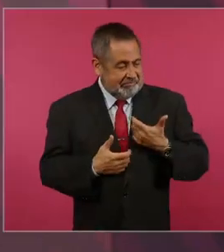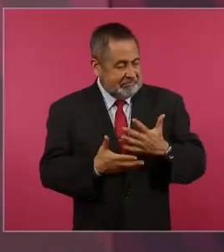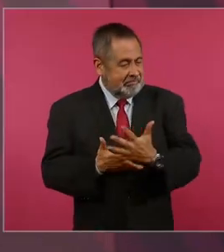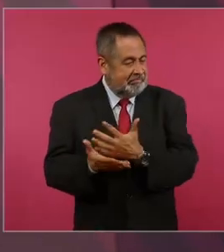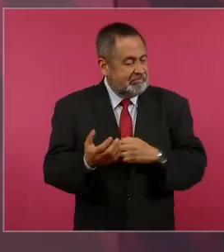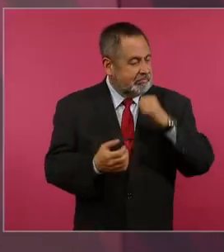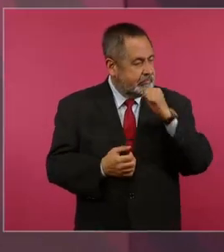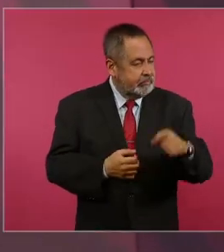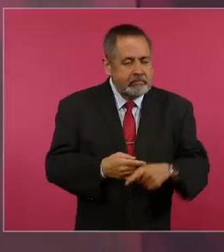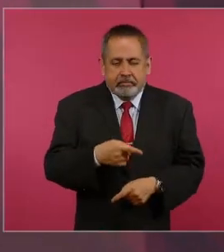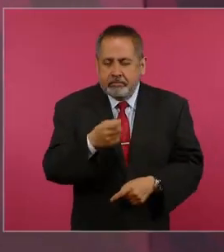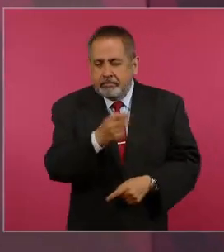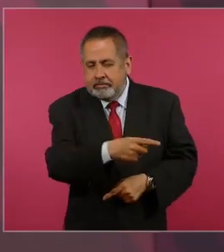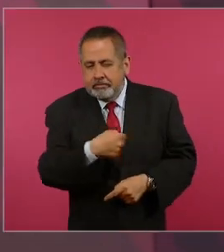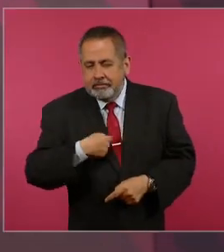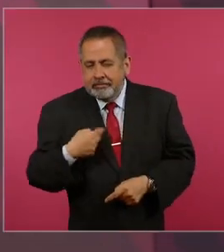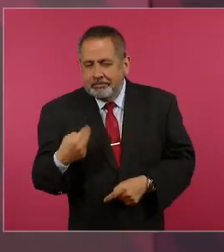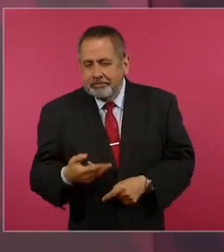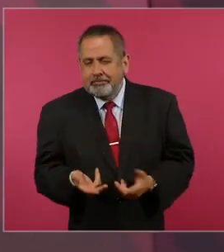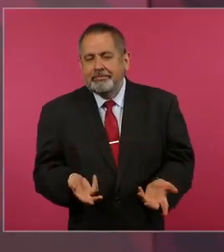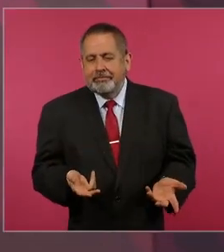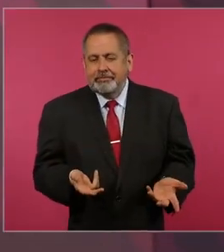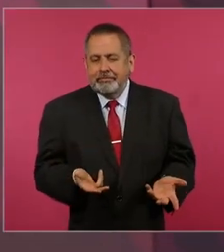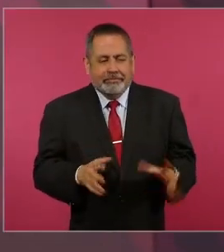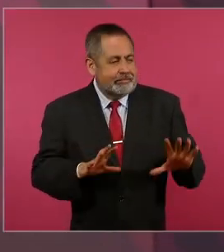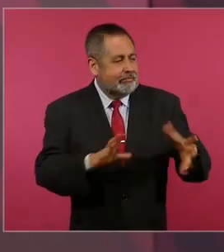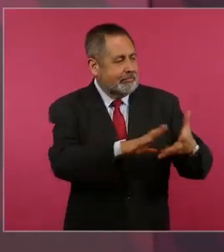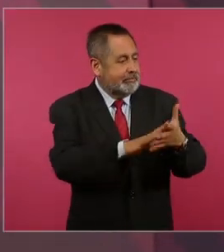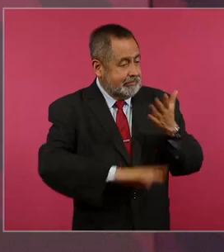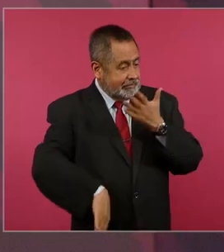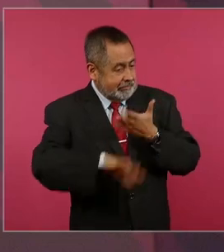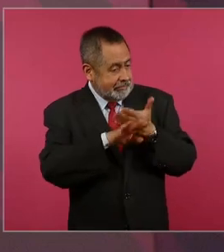todo un sector de los medios